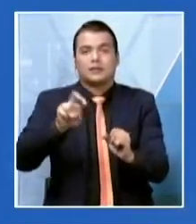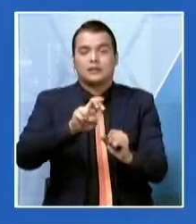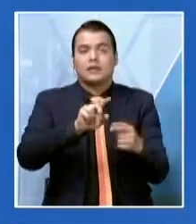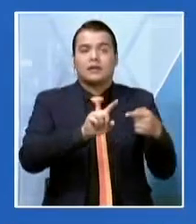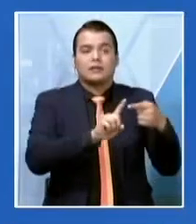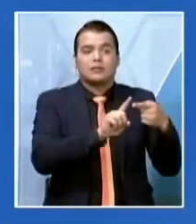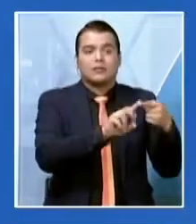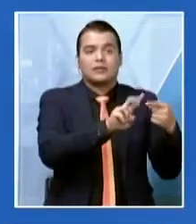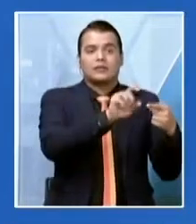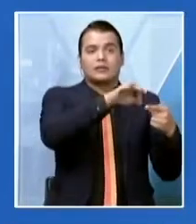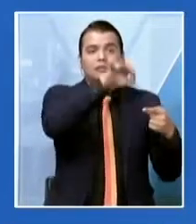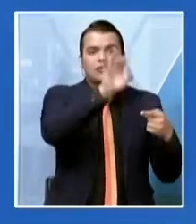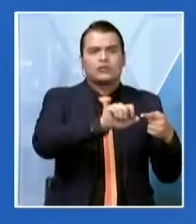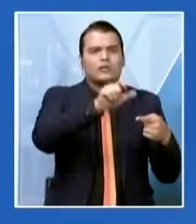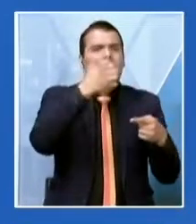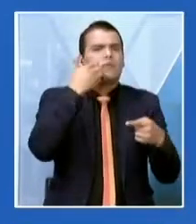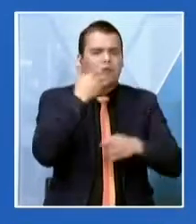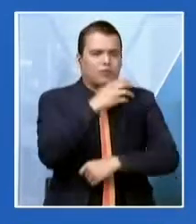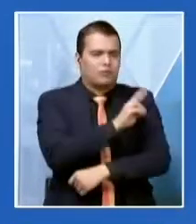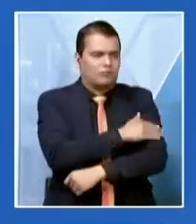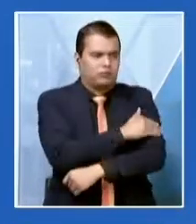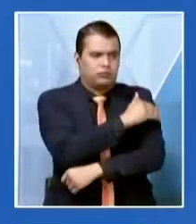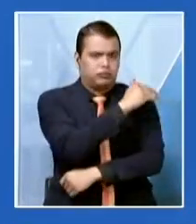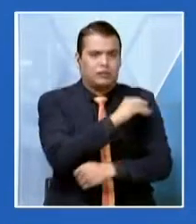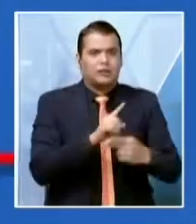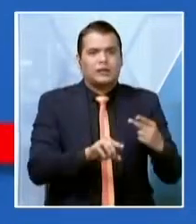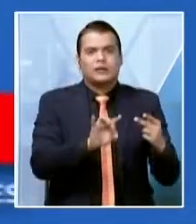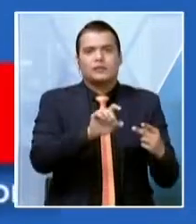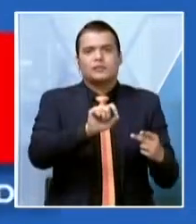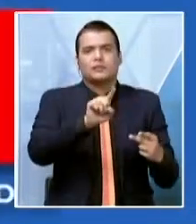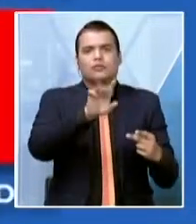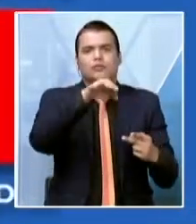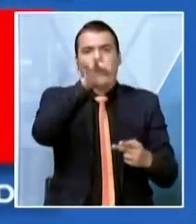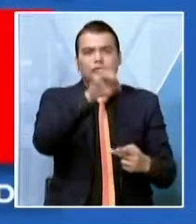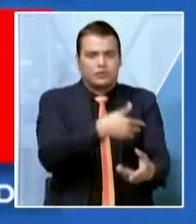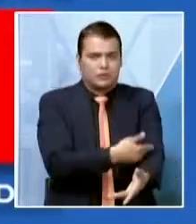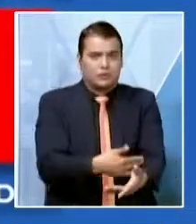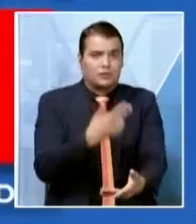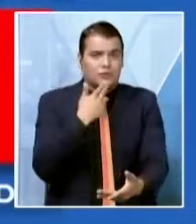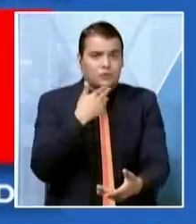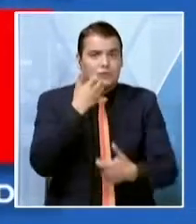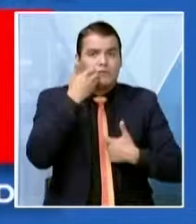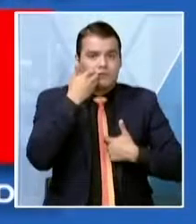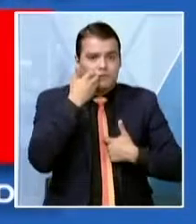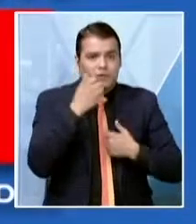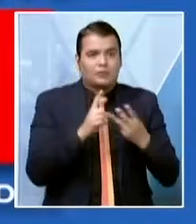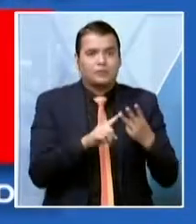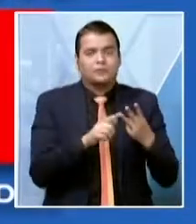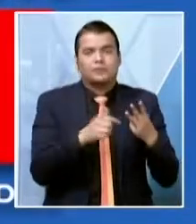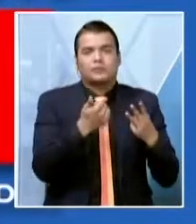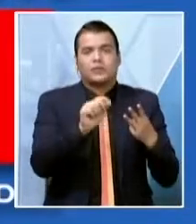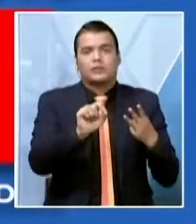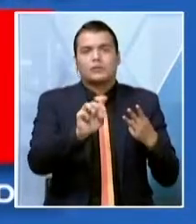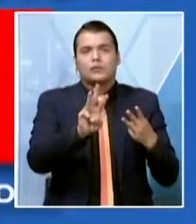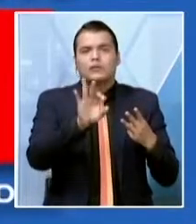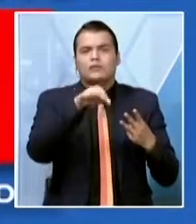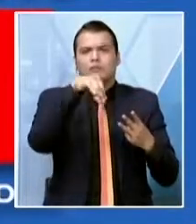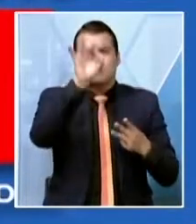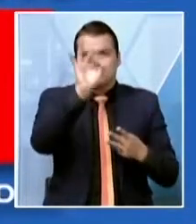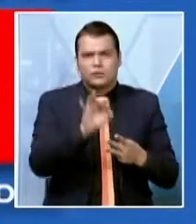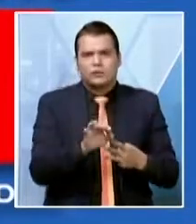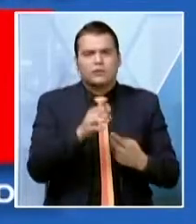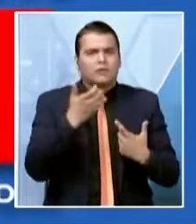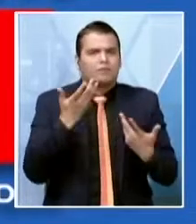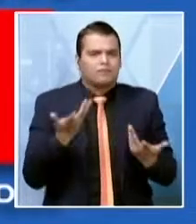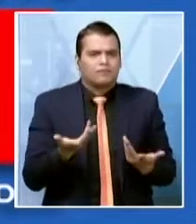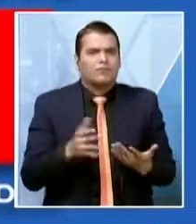de hipertensión arterial, el 15.1% sufría de diabetes, mientras que el 10.3% sufría